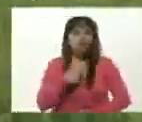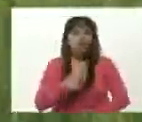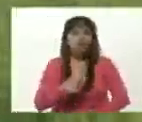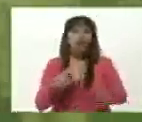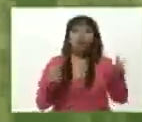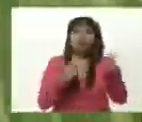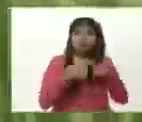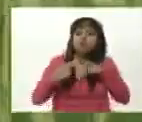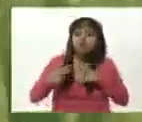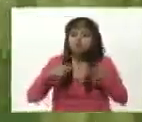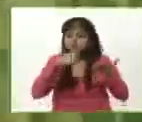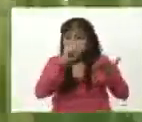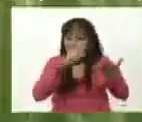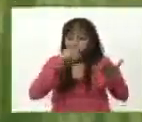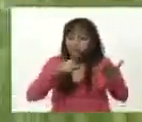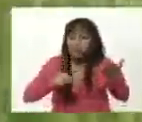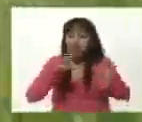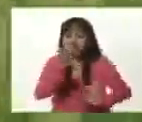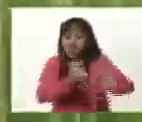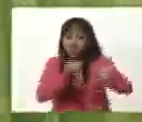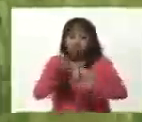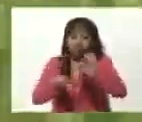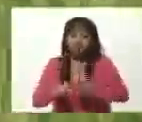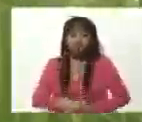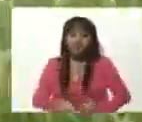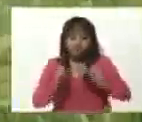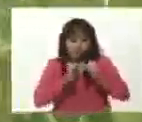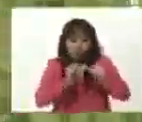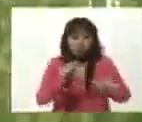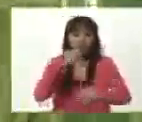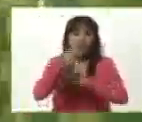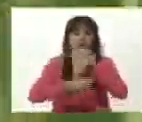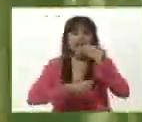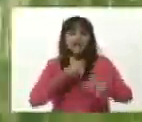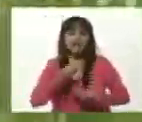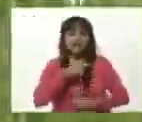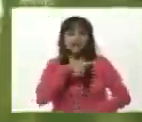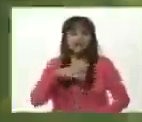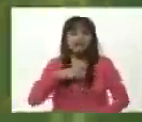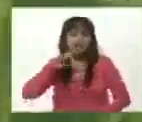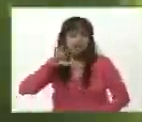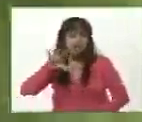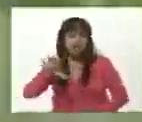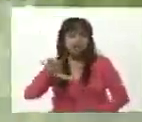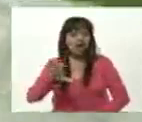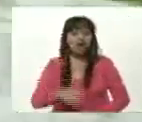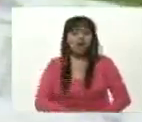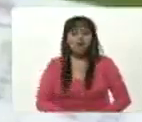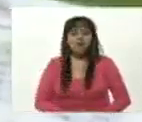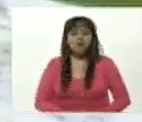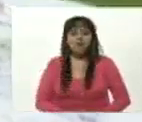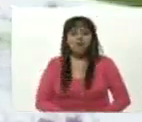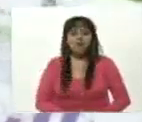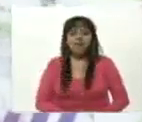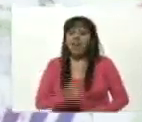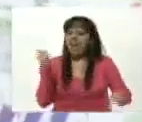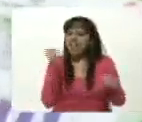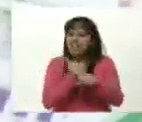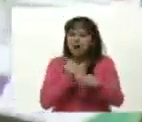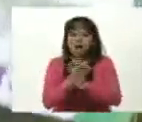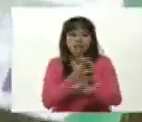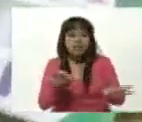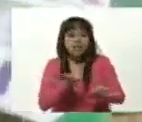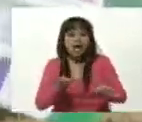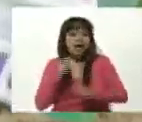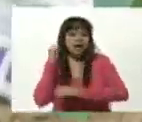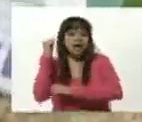seguimiento y una evaluación. Vamos a seguir produciendo por nuestro estado y por nuestro país, presidente. Al trabajo nada ni nadie